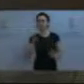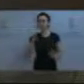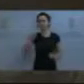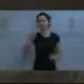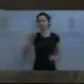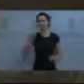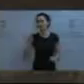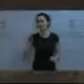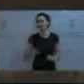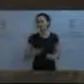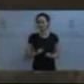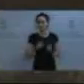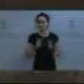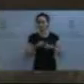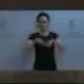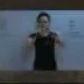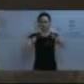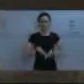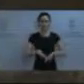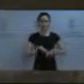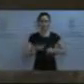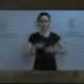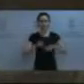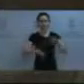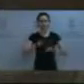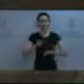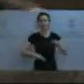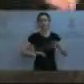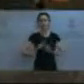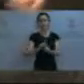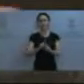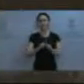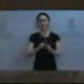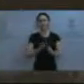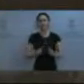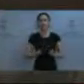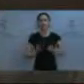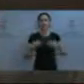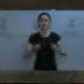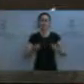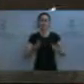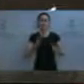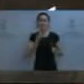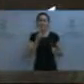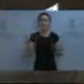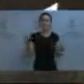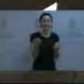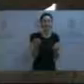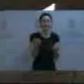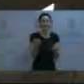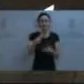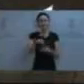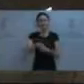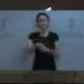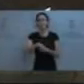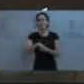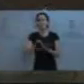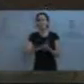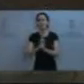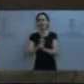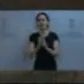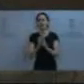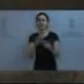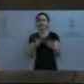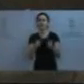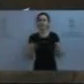4.2.2, se hace un análisis de las infraestructuras del transporte sanitario, donde se enuncian las unidades que componen el transporte